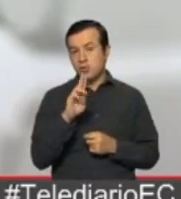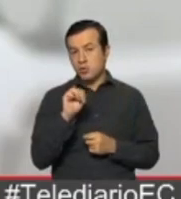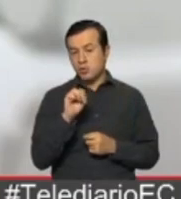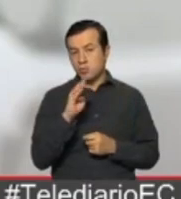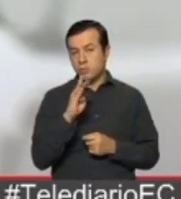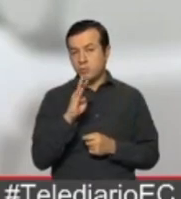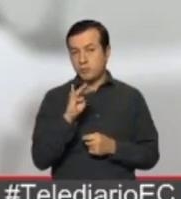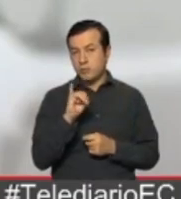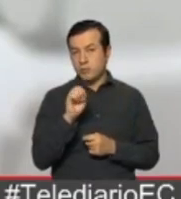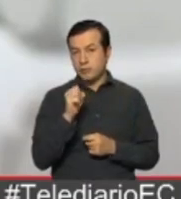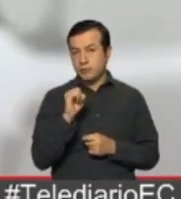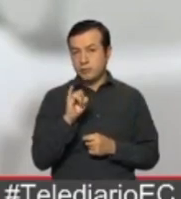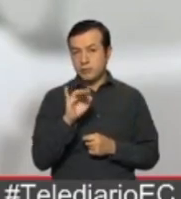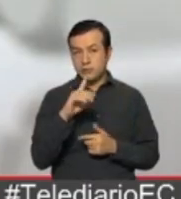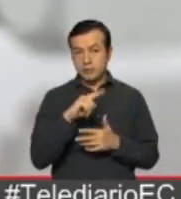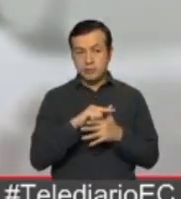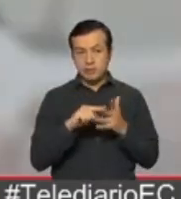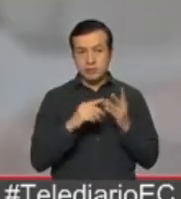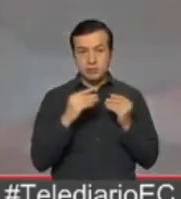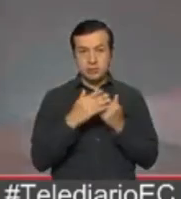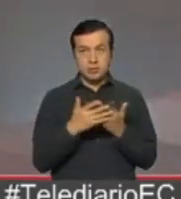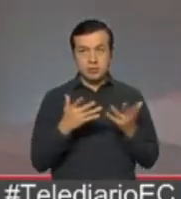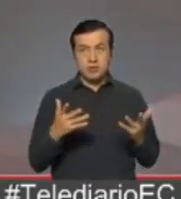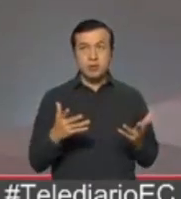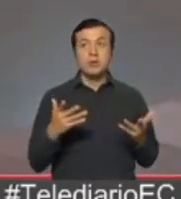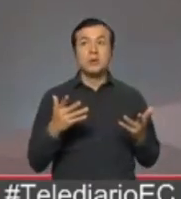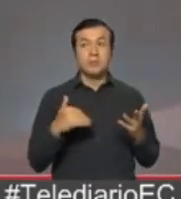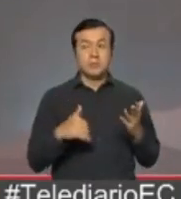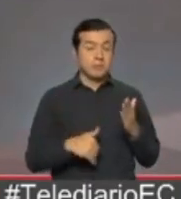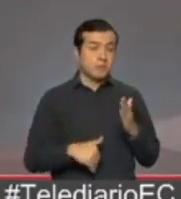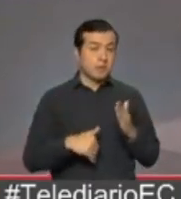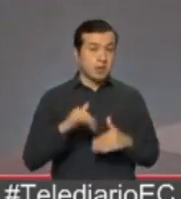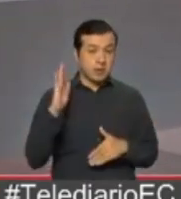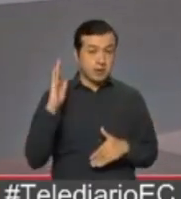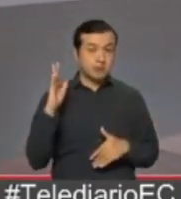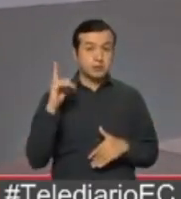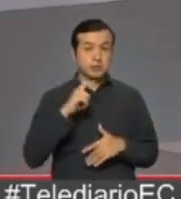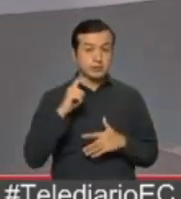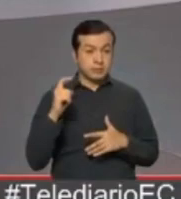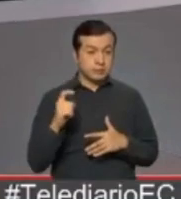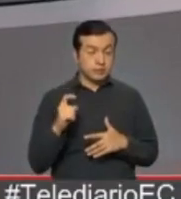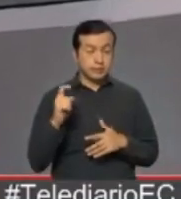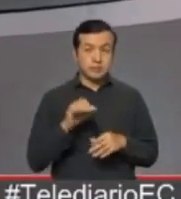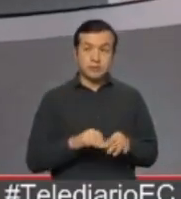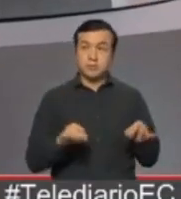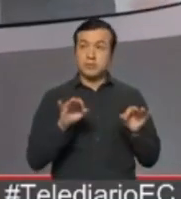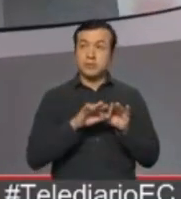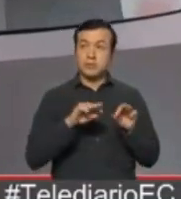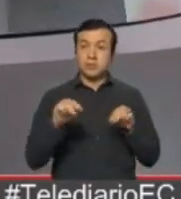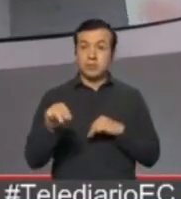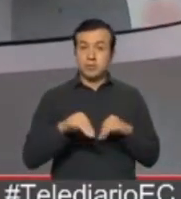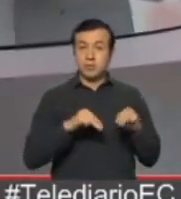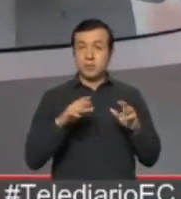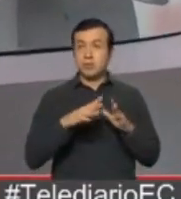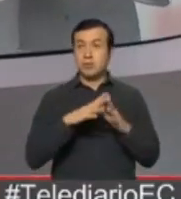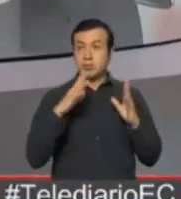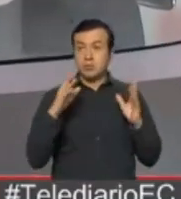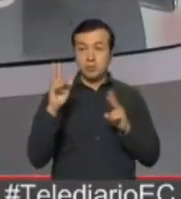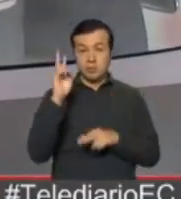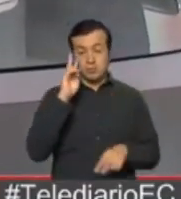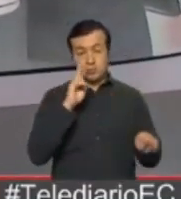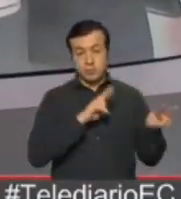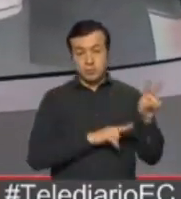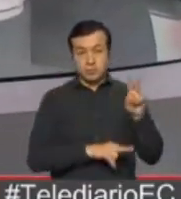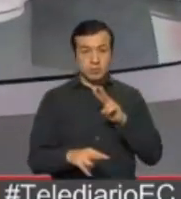que está generando que está están generando y van a generar unas necesidades de movilidad muy superiores dentro de los análisis